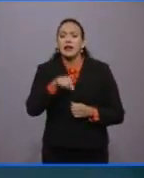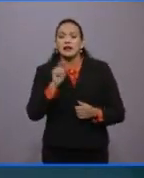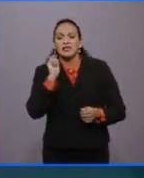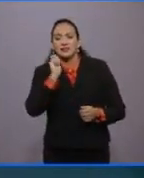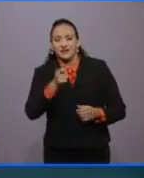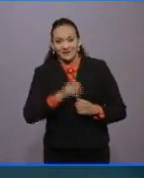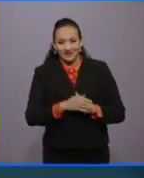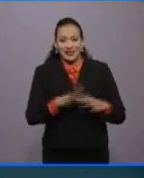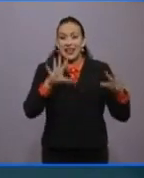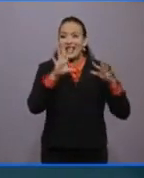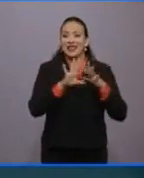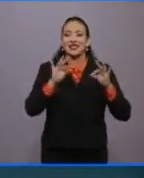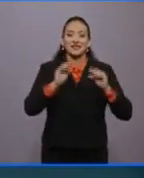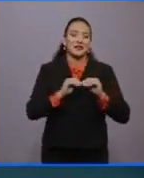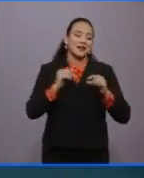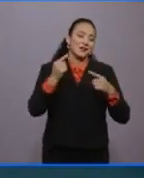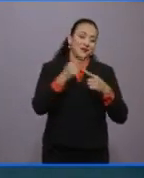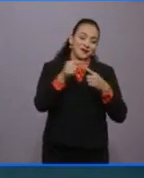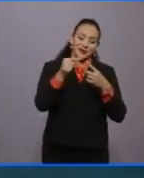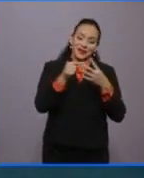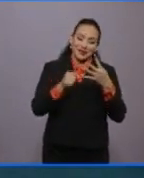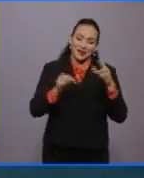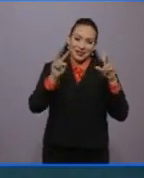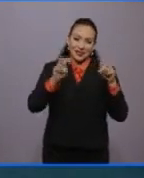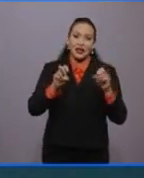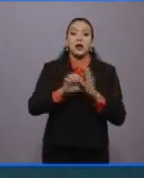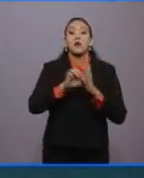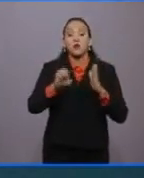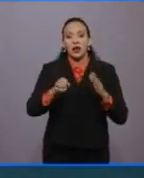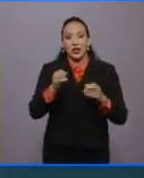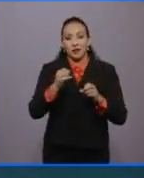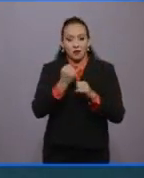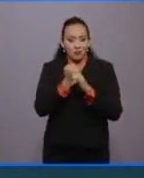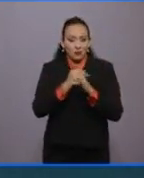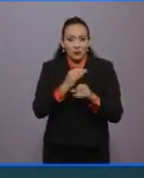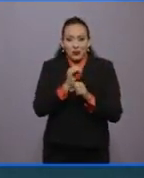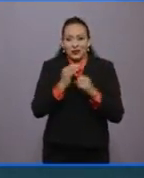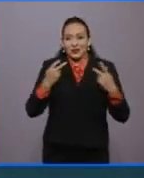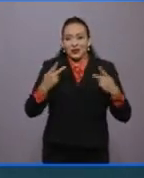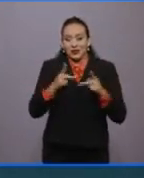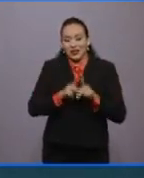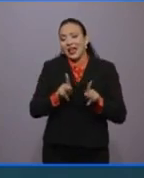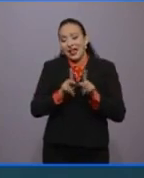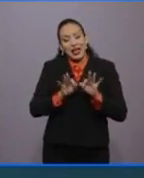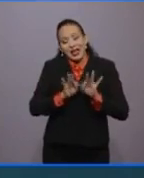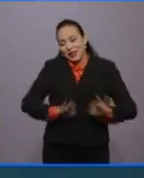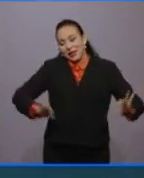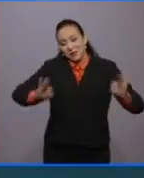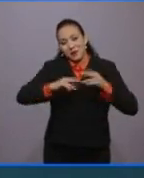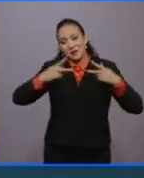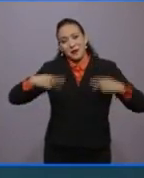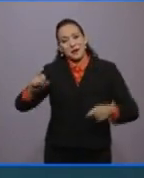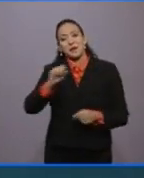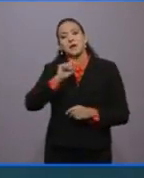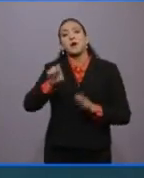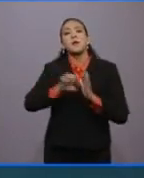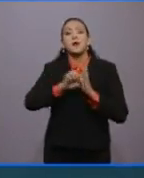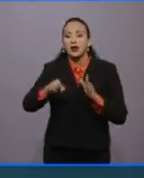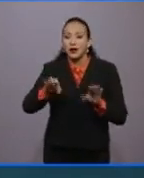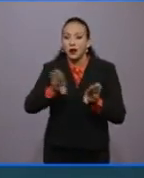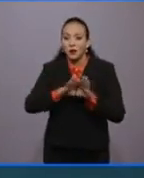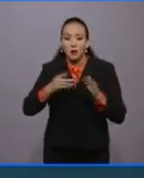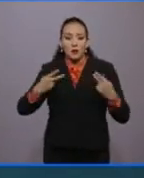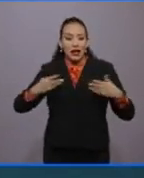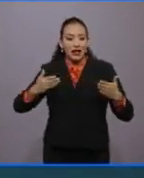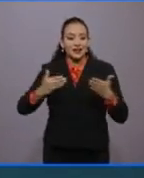aproximación multidimensional que retoma diferentes ponencias y textos de especialistas para reflexionar sobre los alcances del acceso a la